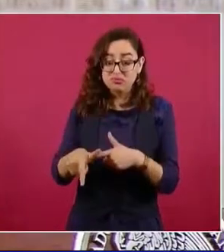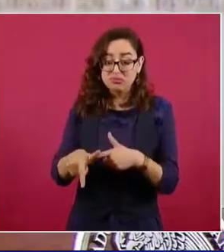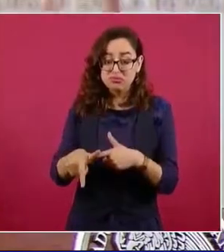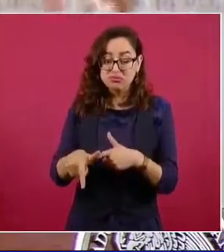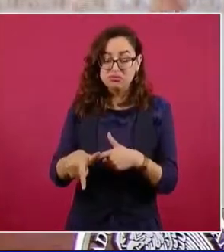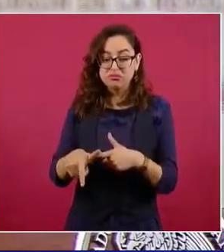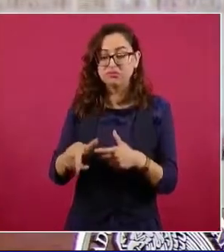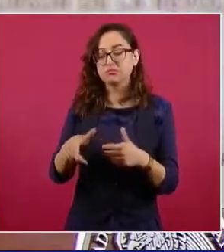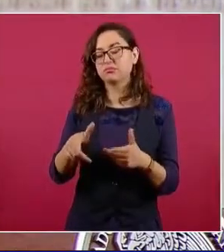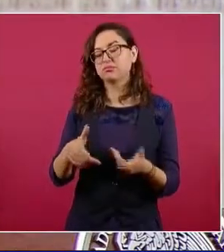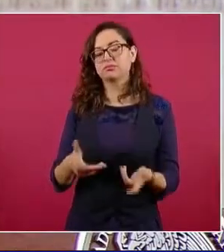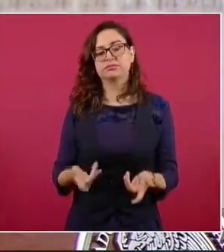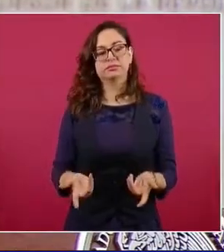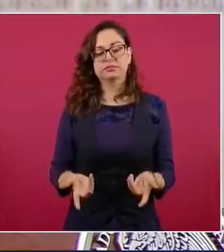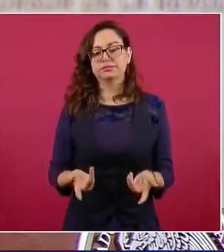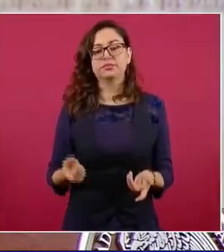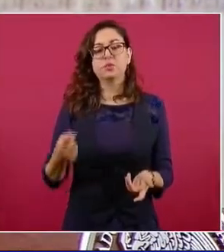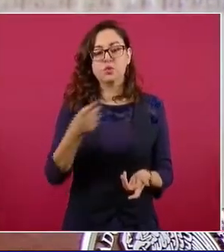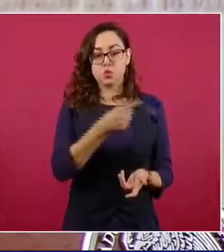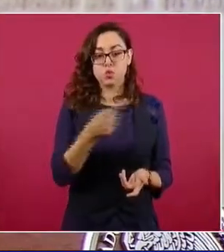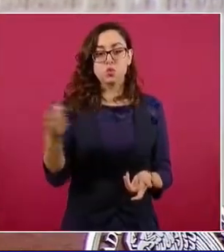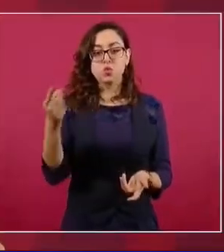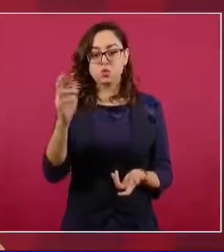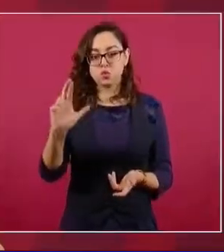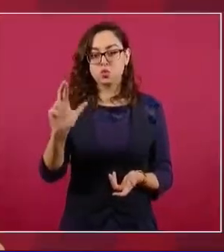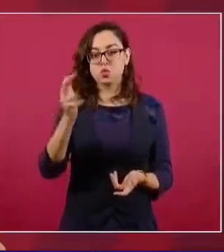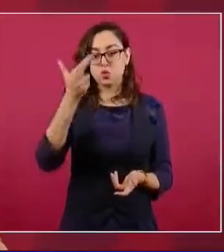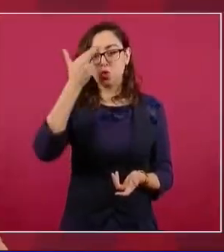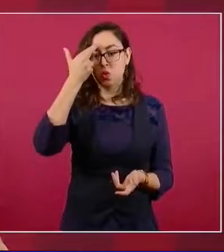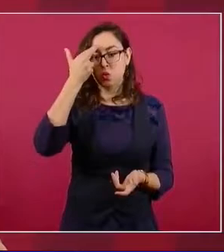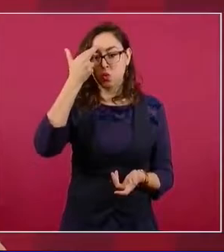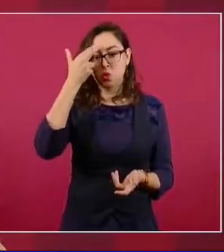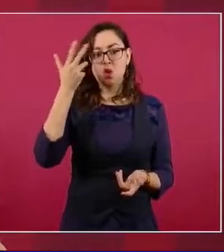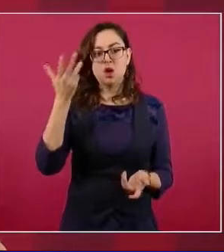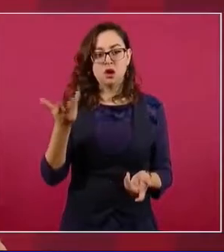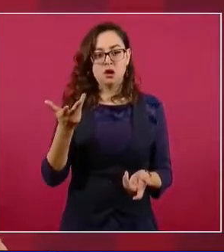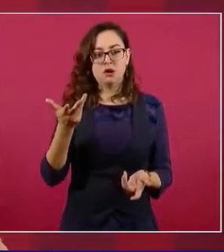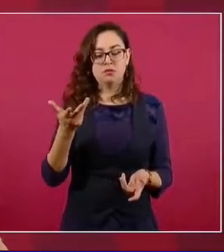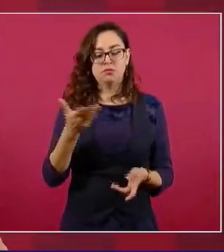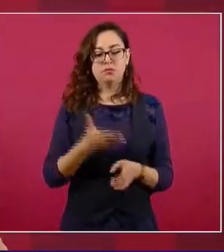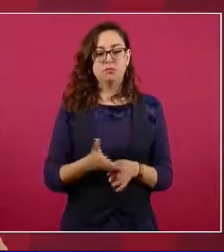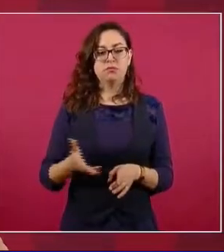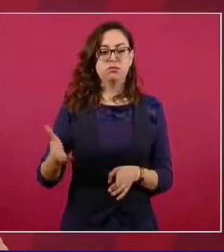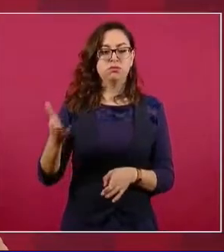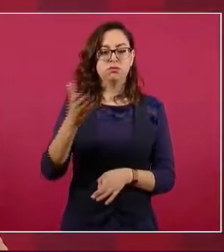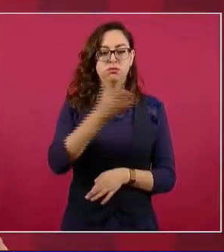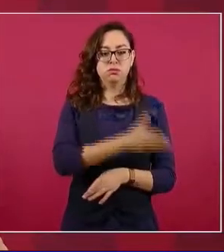Acuérdense lo que pasó cuando detuvieron al líder petrolero en la época de Salinas.